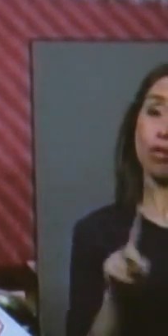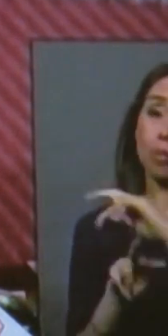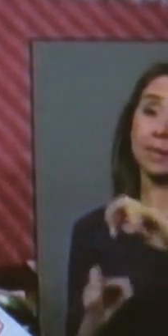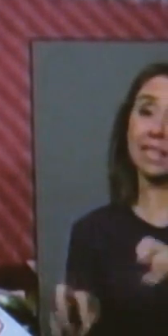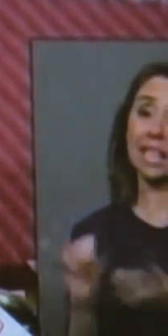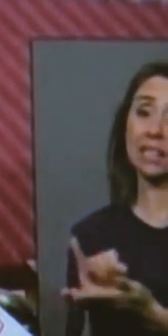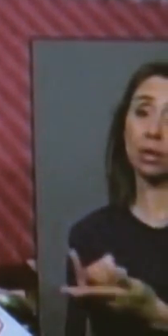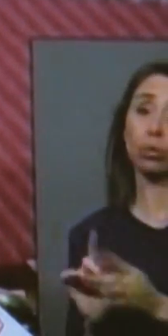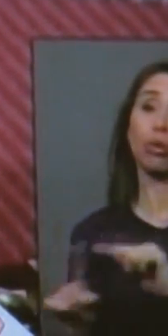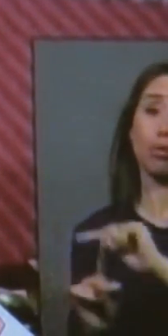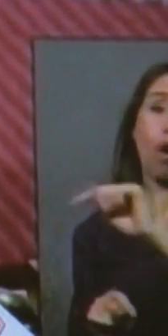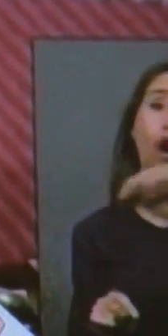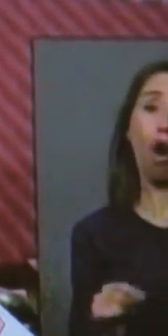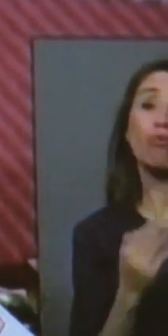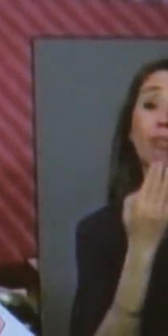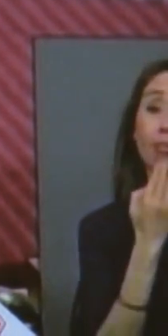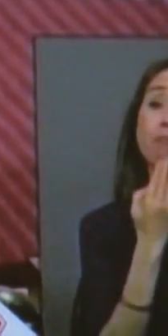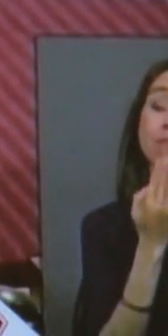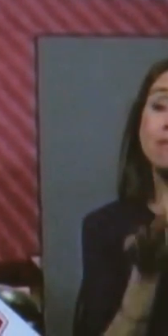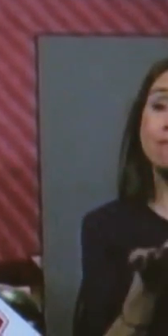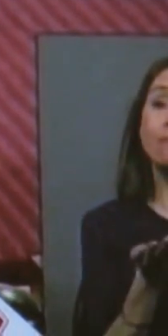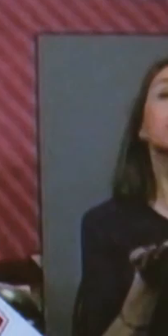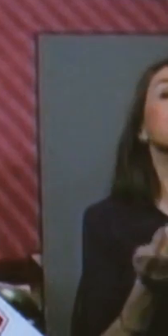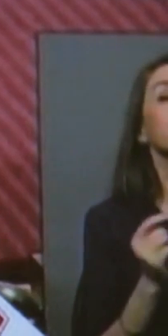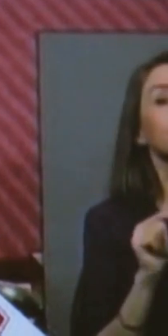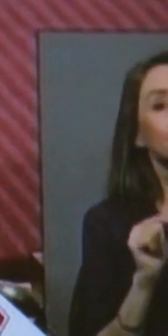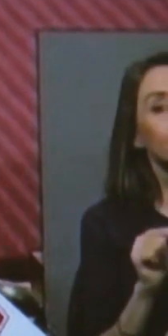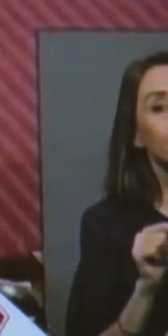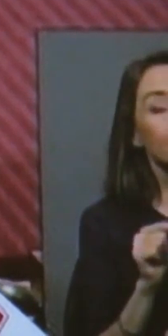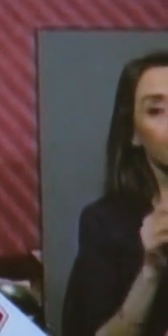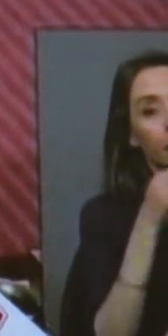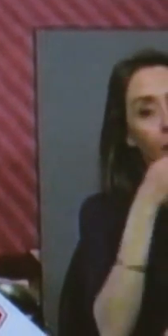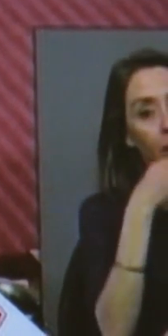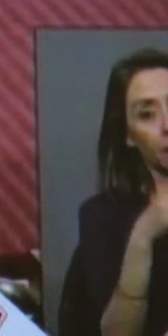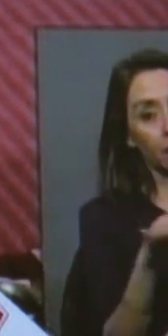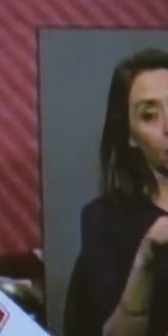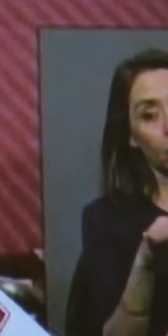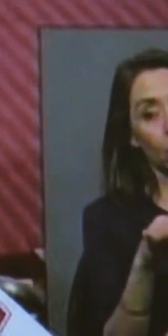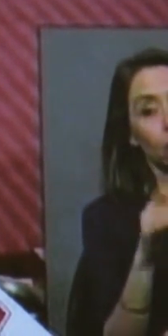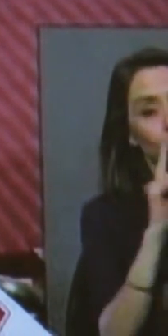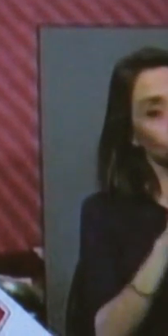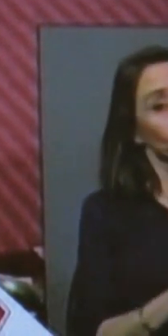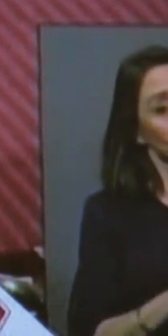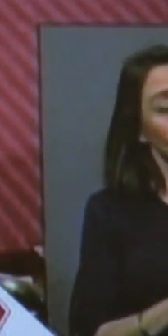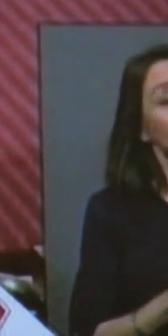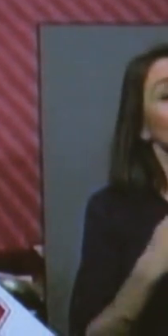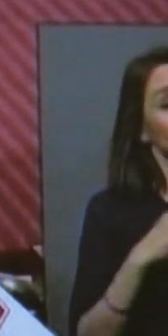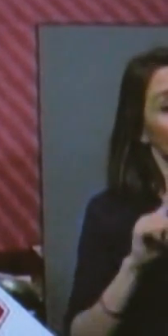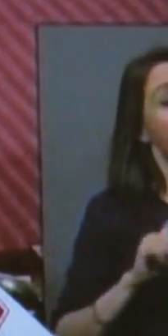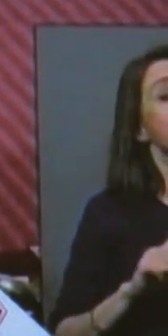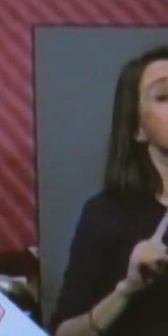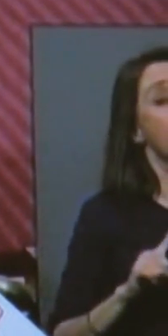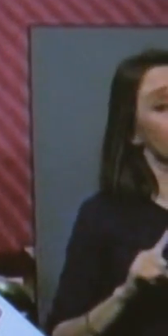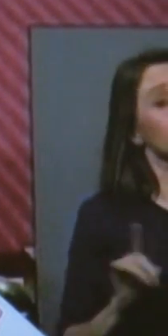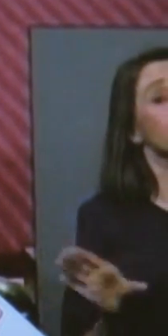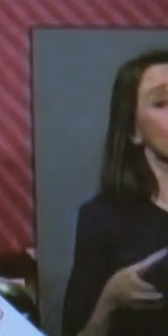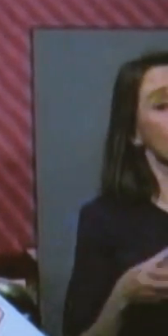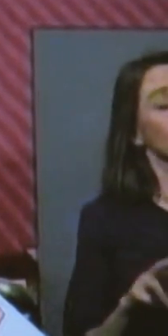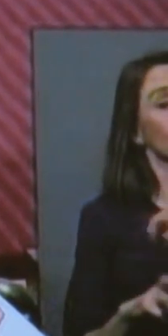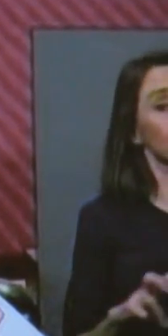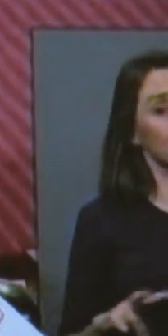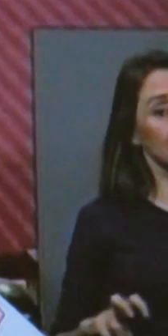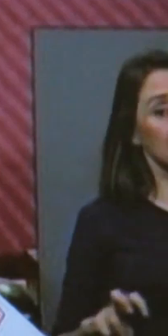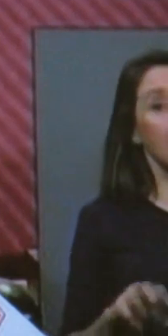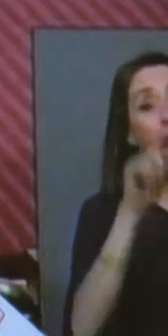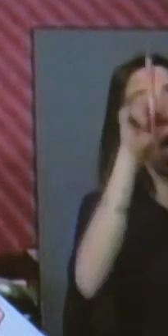como en muchas otras. Cabe destacar además, esto lo digo con base, pues fui parte de la comisión investigadora, que